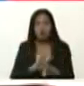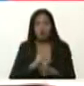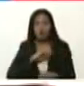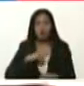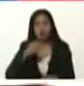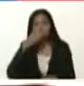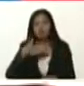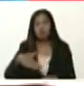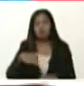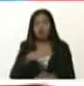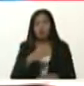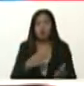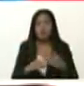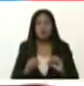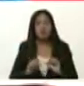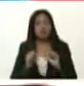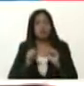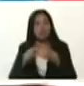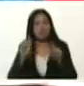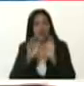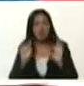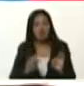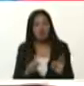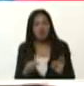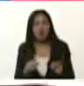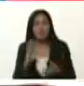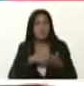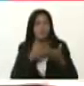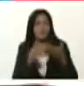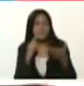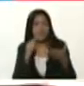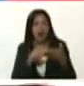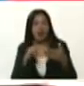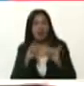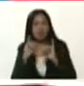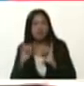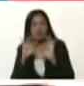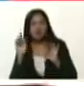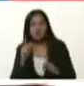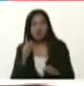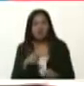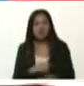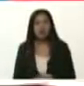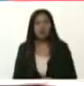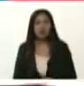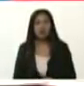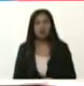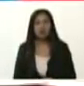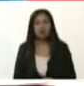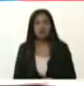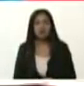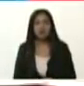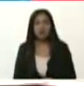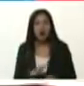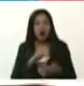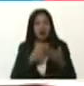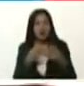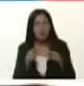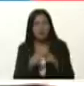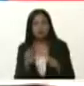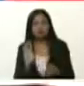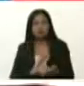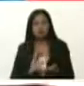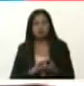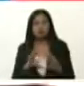pueblo tiene que seguir avanzando en su agenda antineoliberal, en su agenda contra el